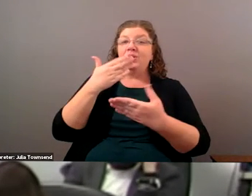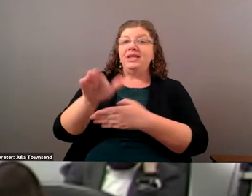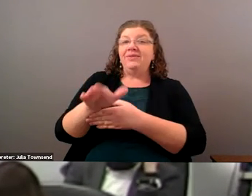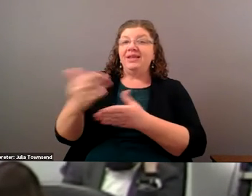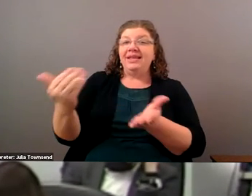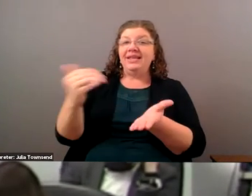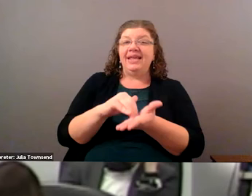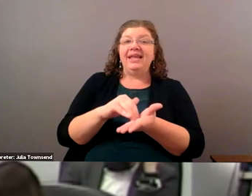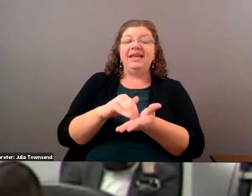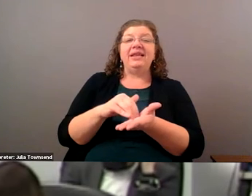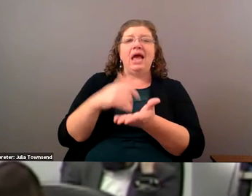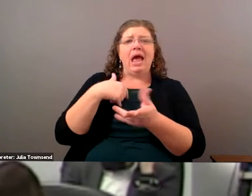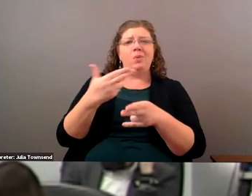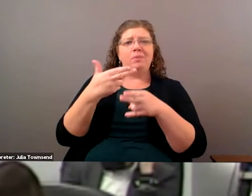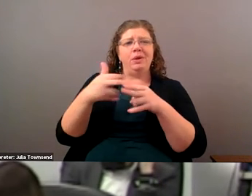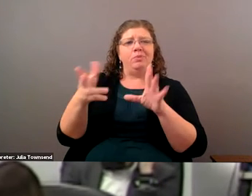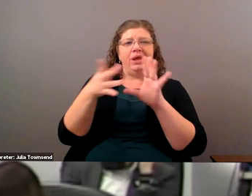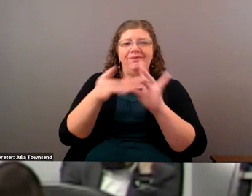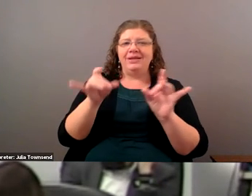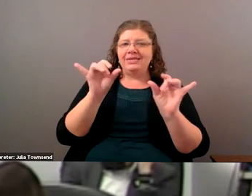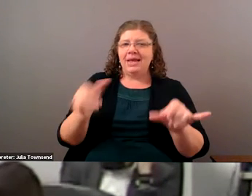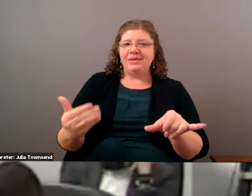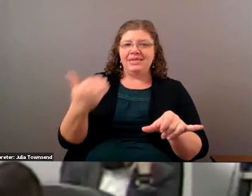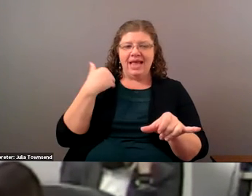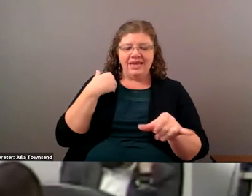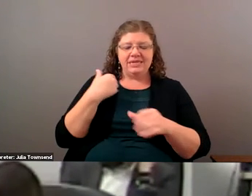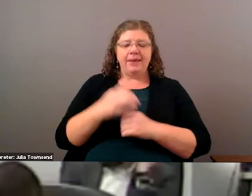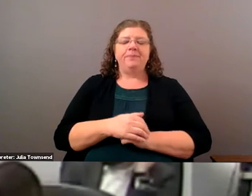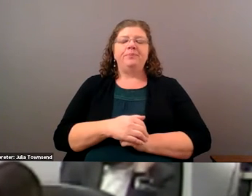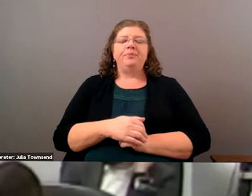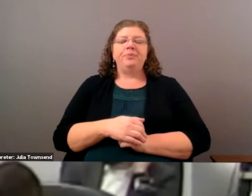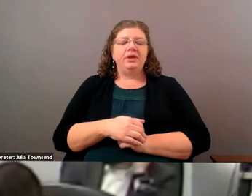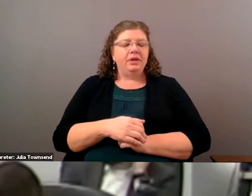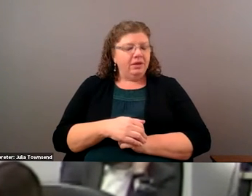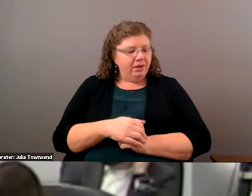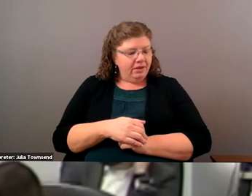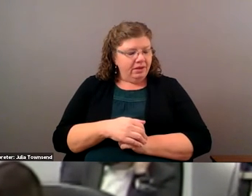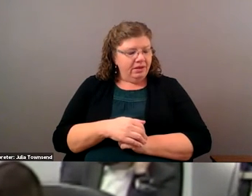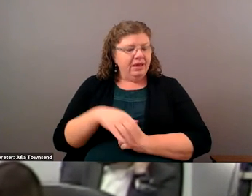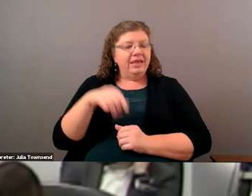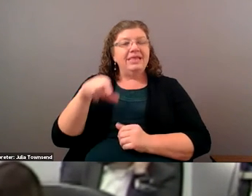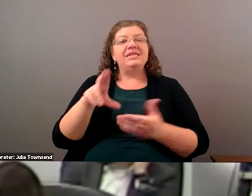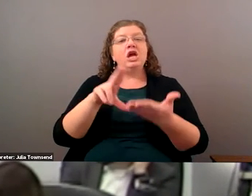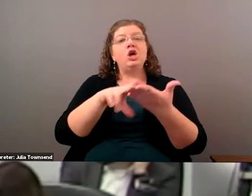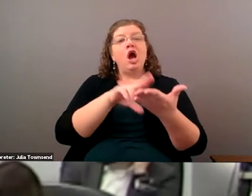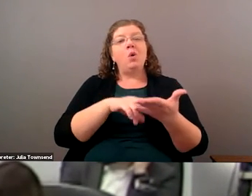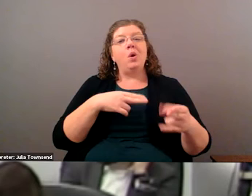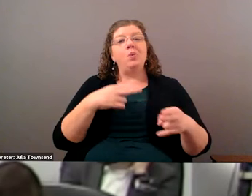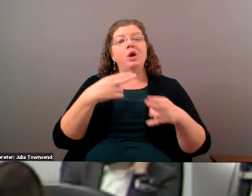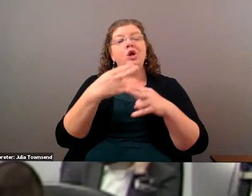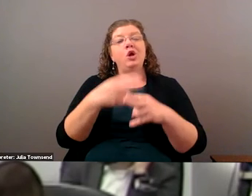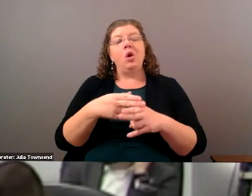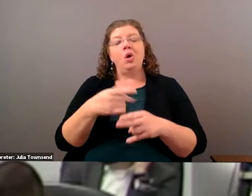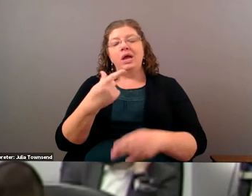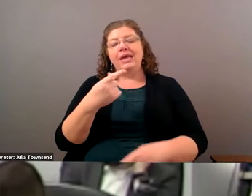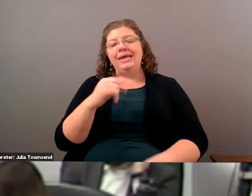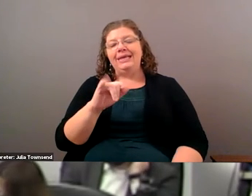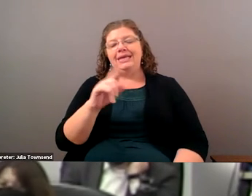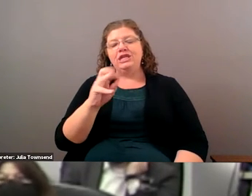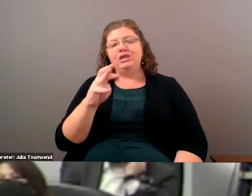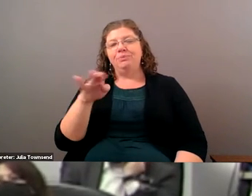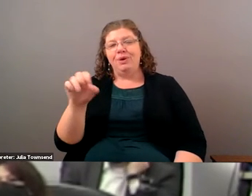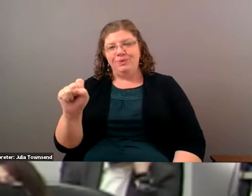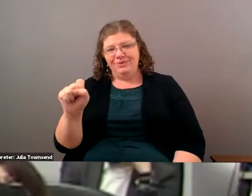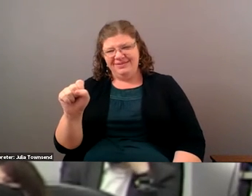ser tan breve como la vez pasada. Esta es un contrato para algo lo que llamamos gizmos. y voy a hacer tres puntos